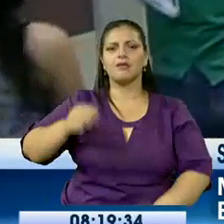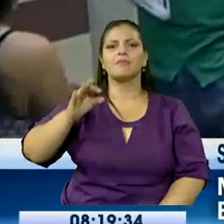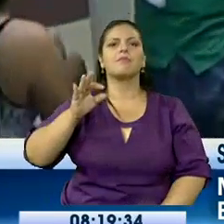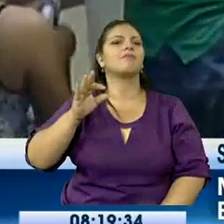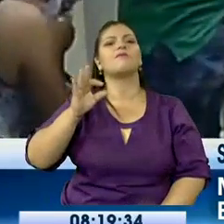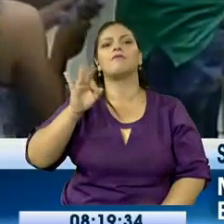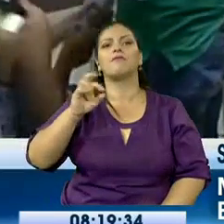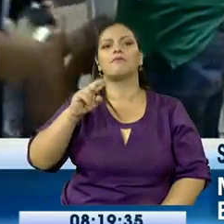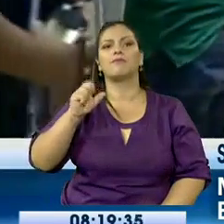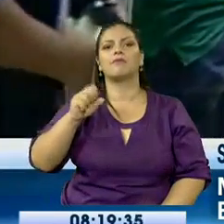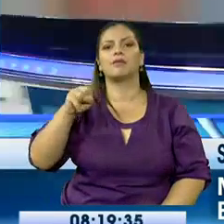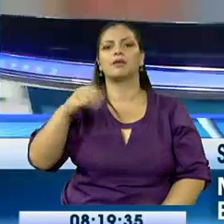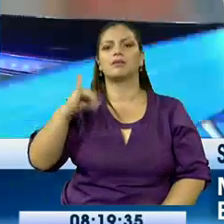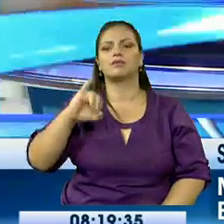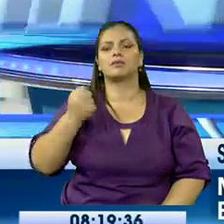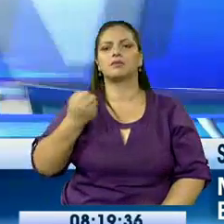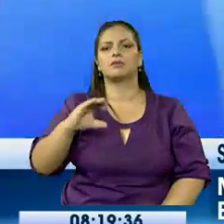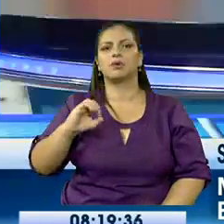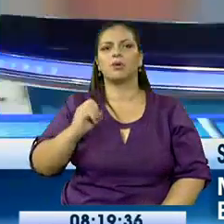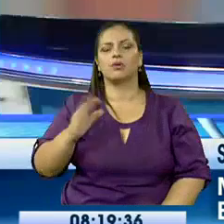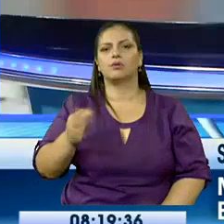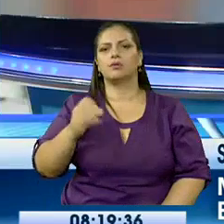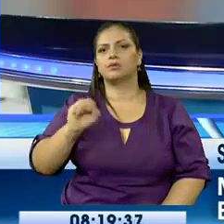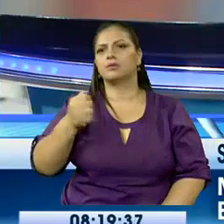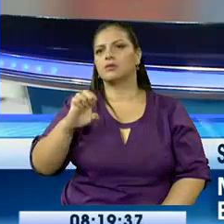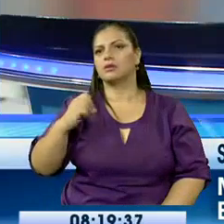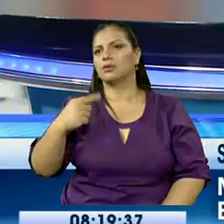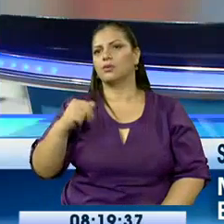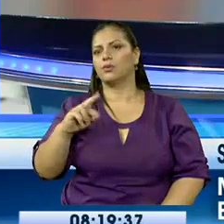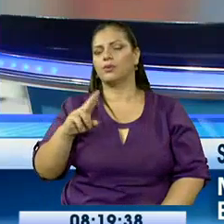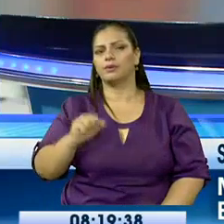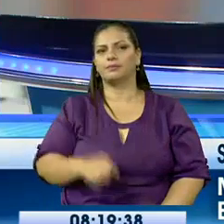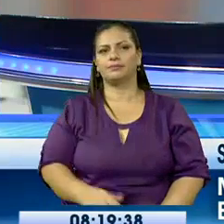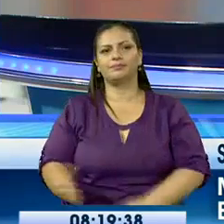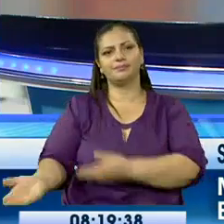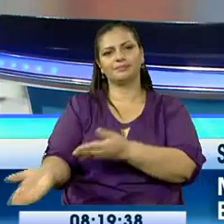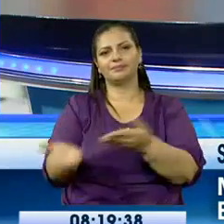Guayaquil. Rosa Elena, Hugo y amigos televidentes, ustedes continúan con más noticias desde Estudios.